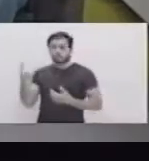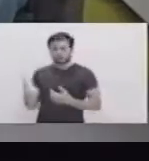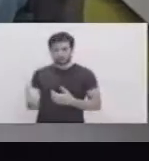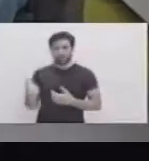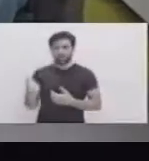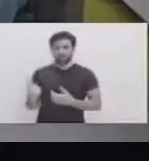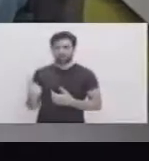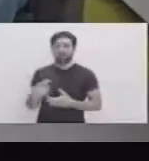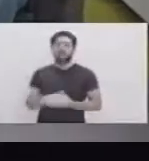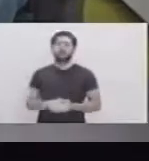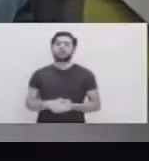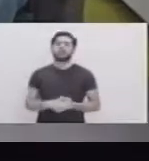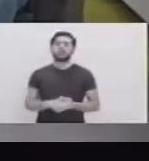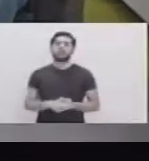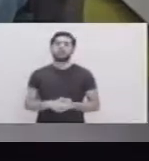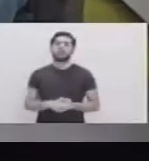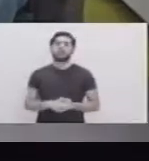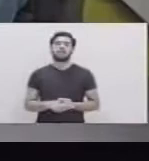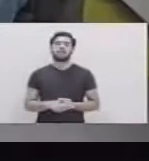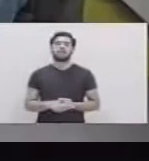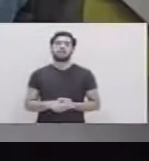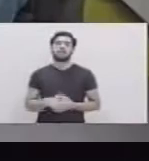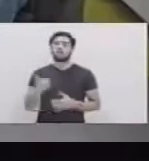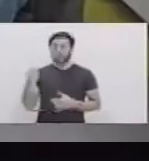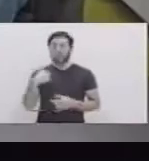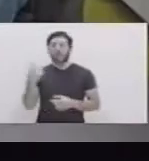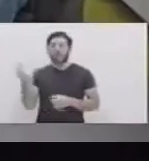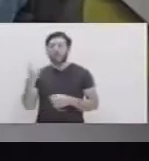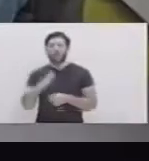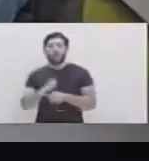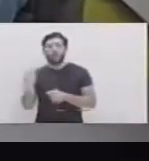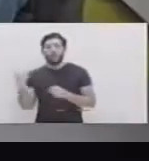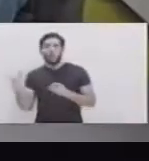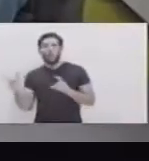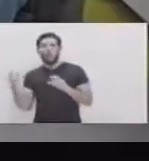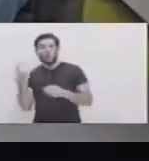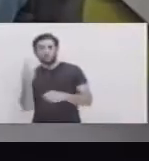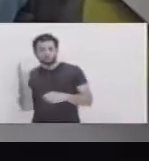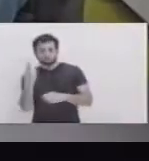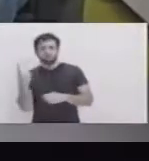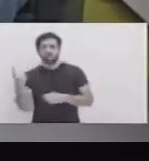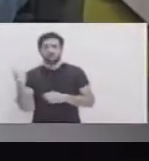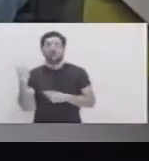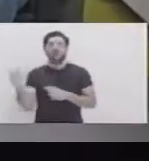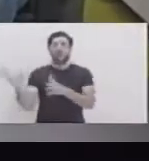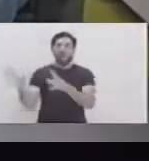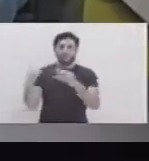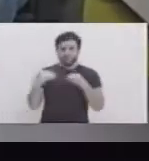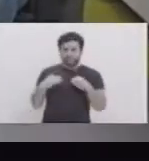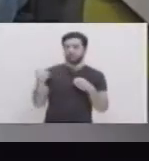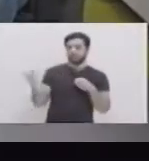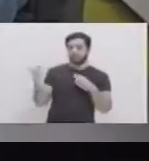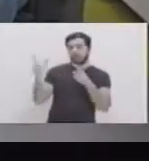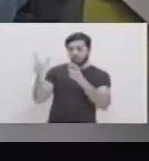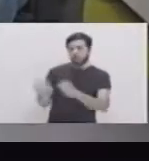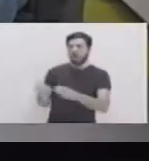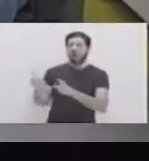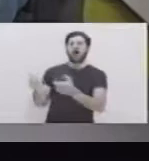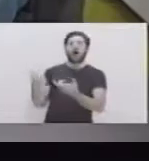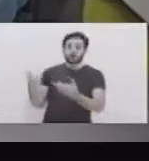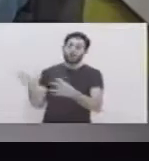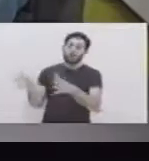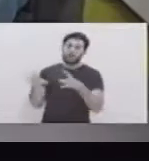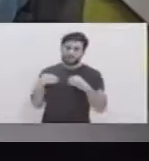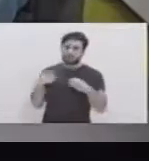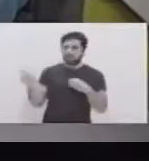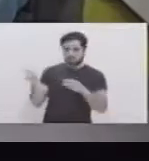tienes confianza, puede ser una o varias, a la que más le tienes confianza, con quien eres cómplice, quien te acepta como tú eres, ¿verdad? Alguien